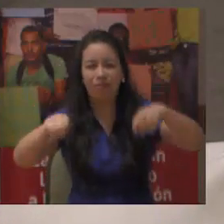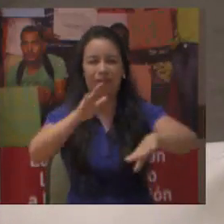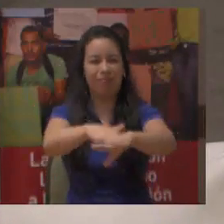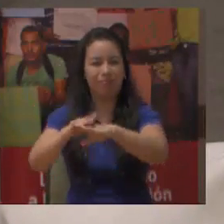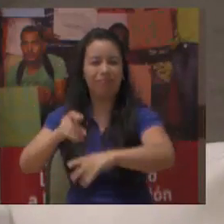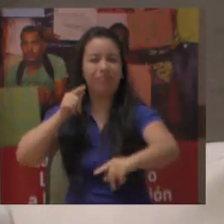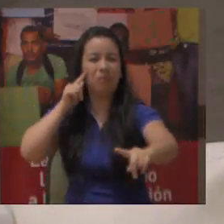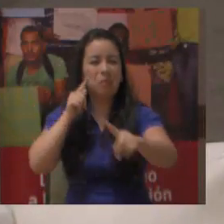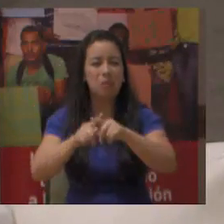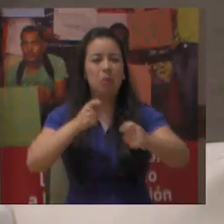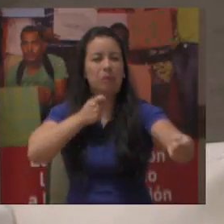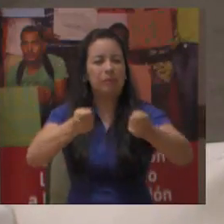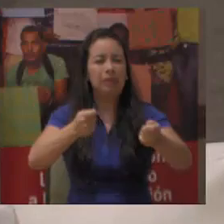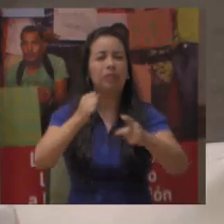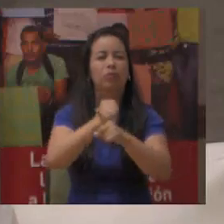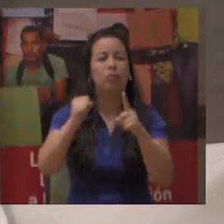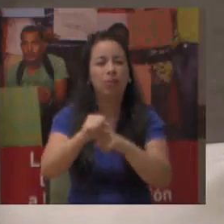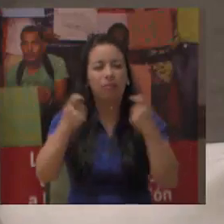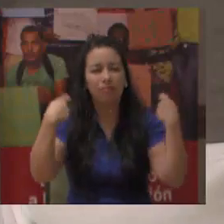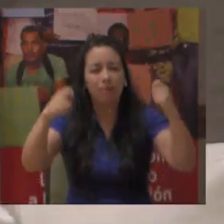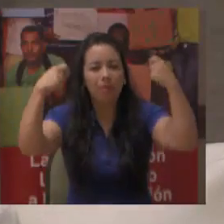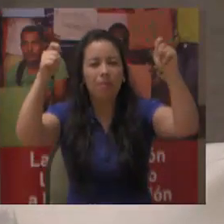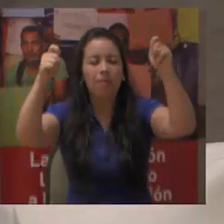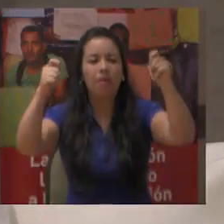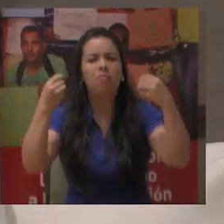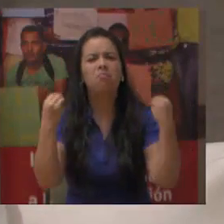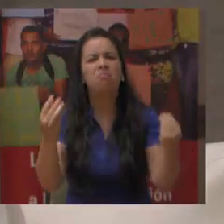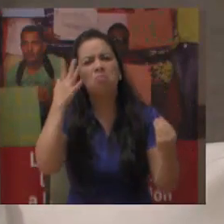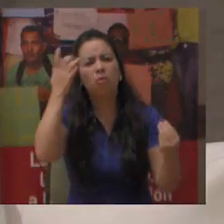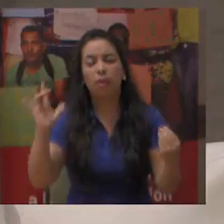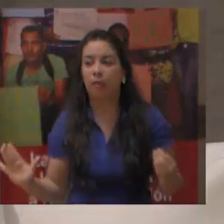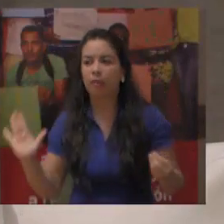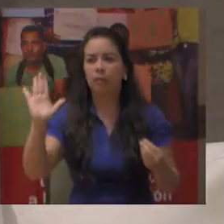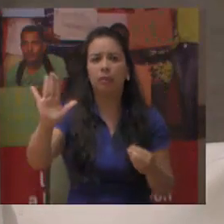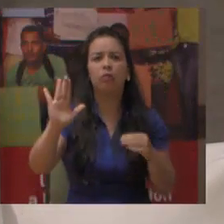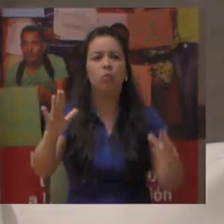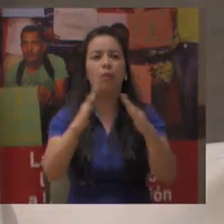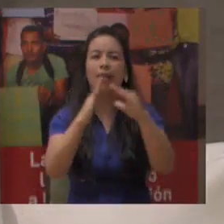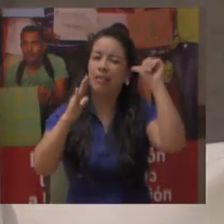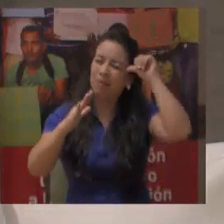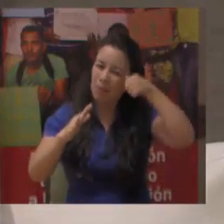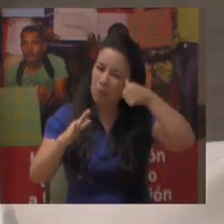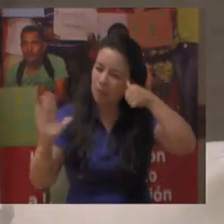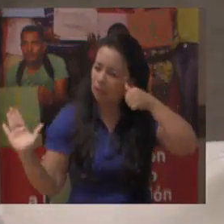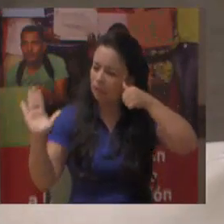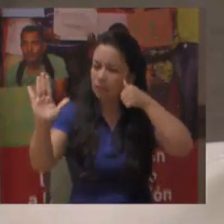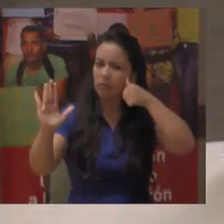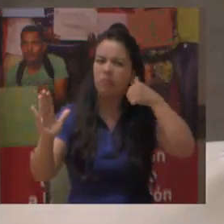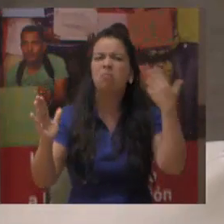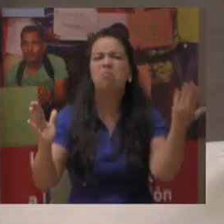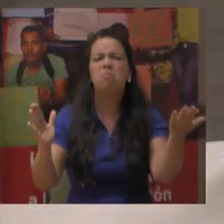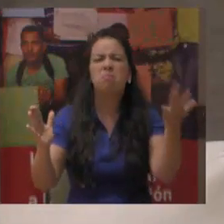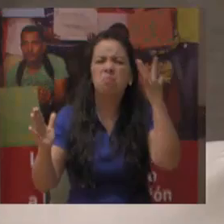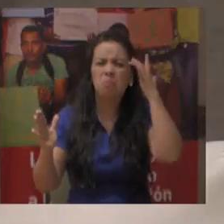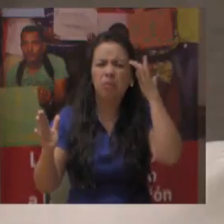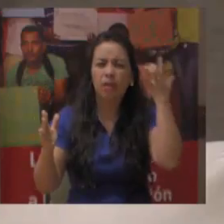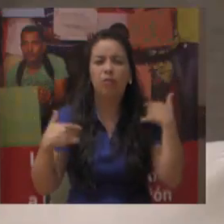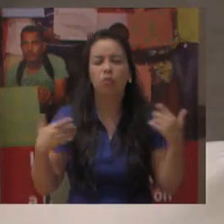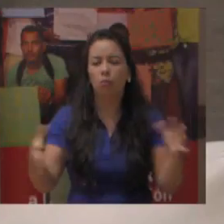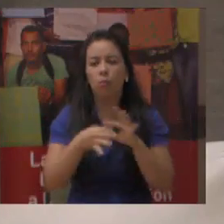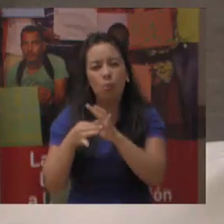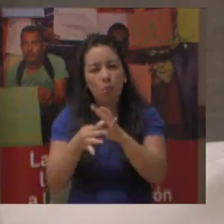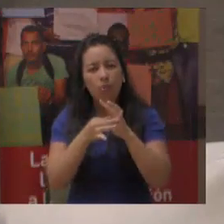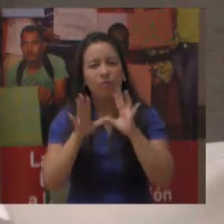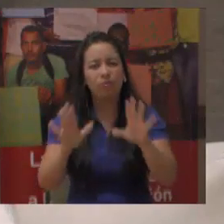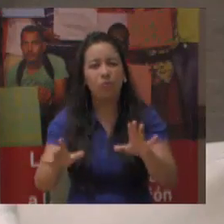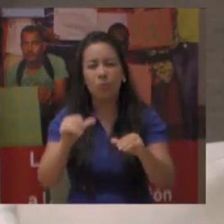todos iban impregnados de ese trabajo. ¿Por qué nosotros patrocinábamos la Casa de la Memoria? Porque nosotros patrocinábamos la unidad de